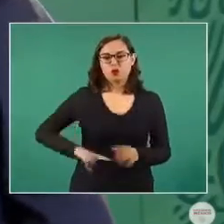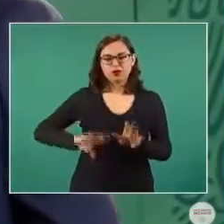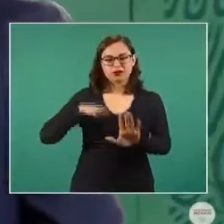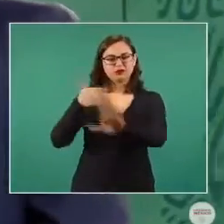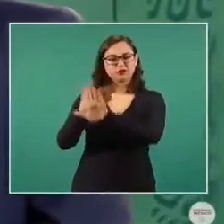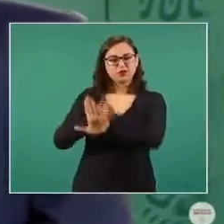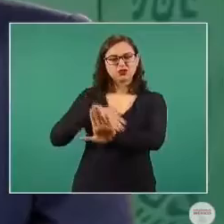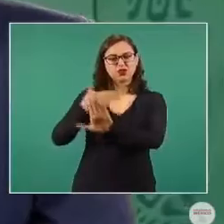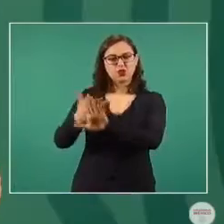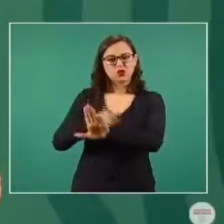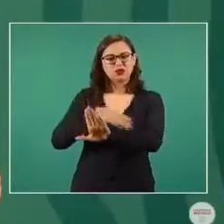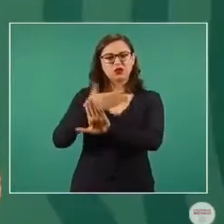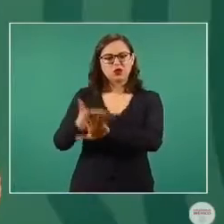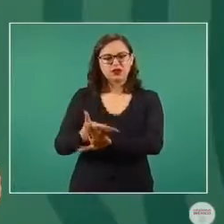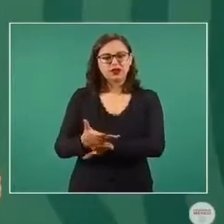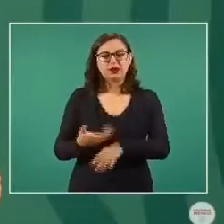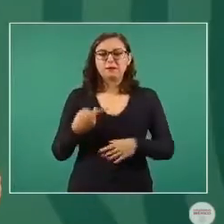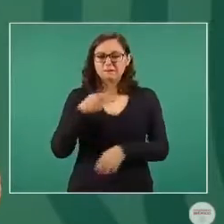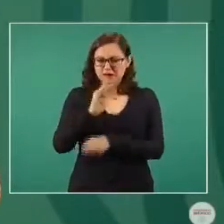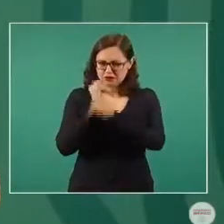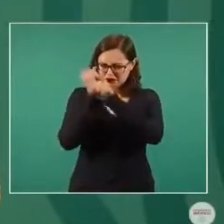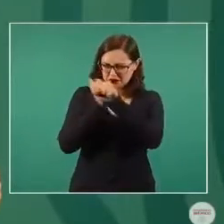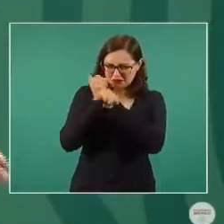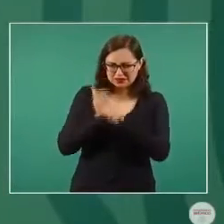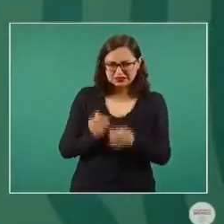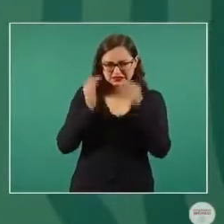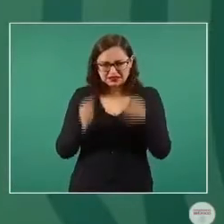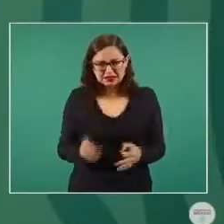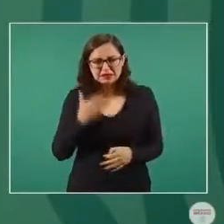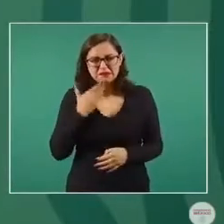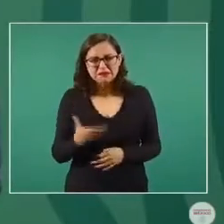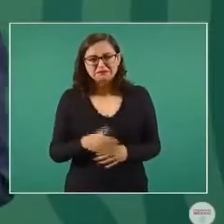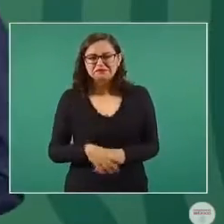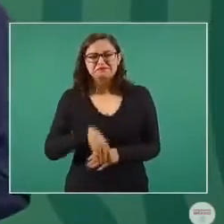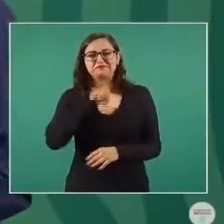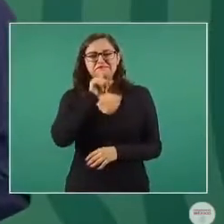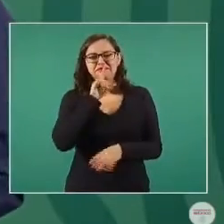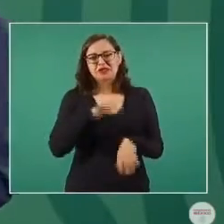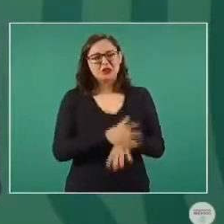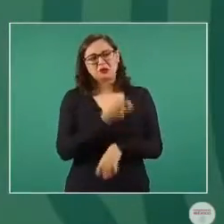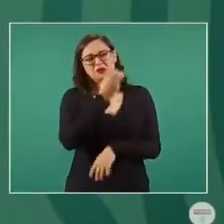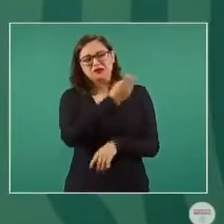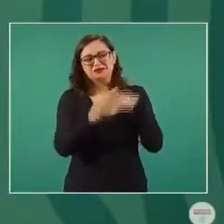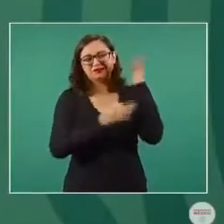tampoco, mucho. Pues por eso estos refritos, ¿no?